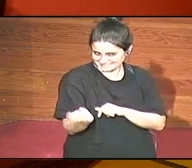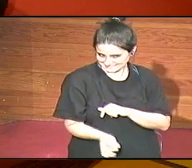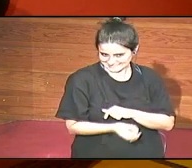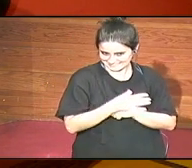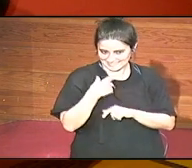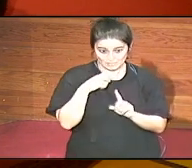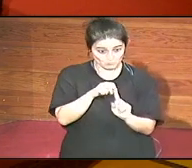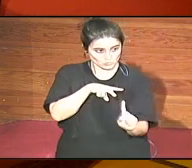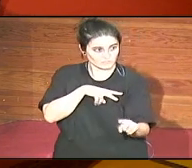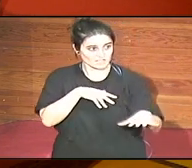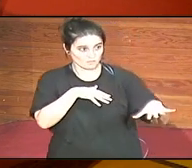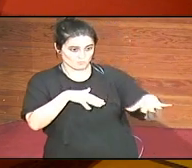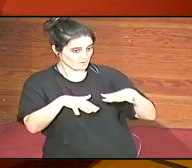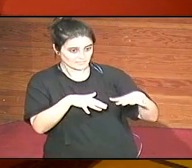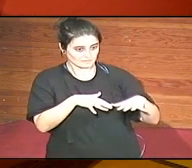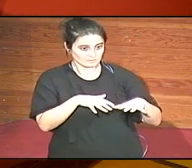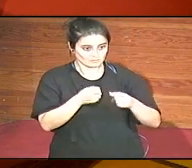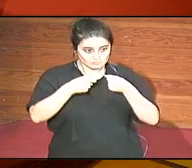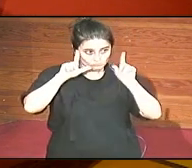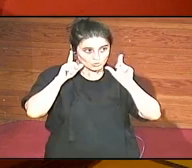sino el sentimiento desde